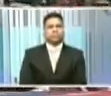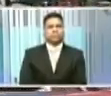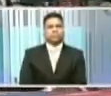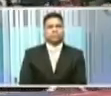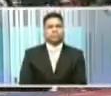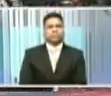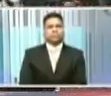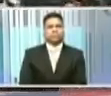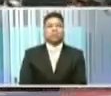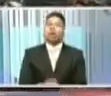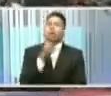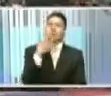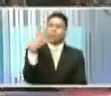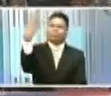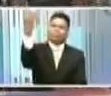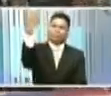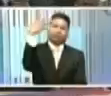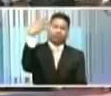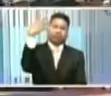A buen sol, pues.